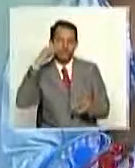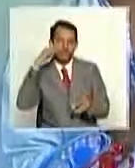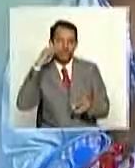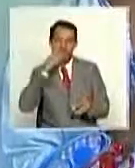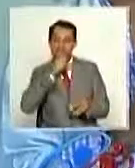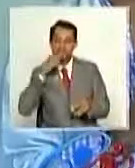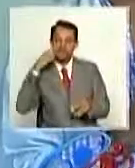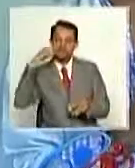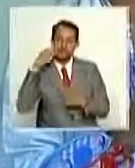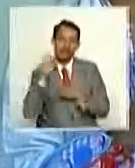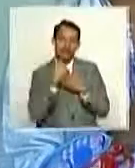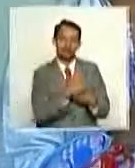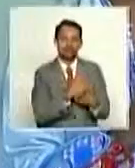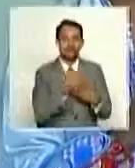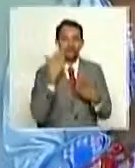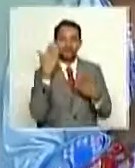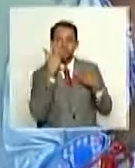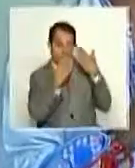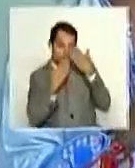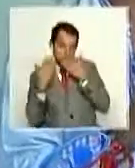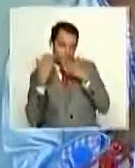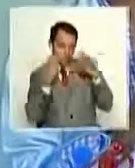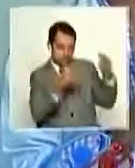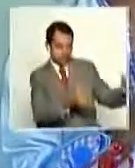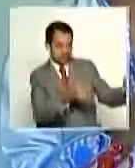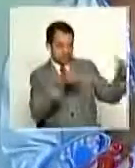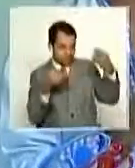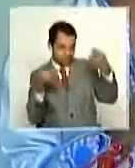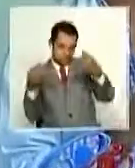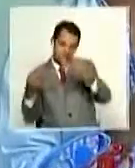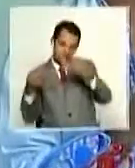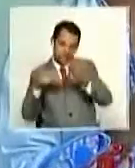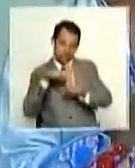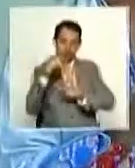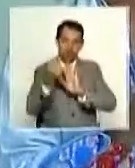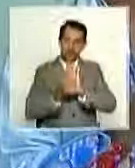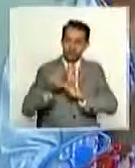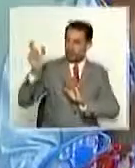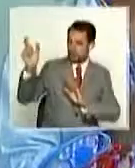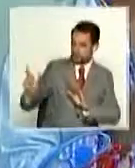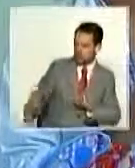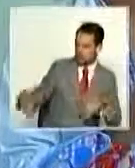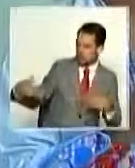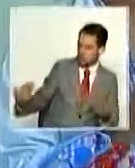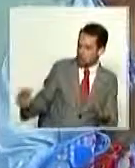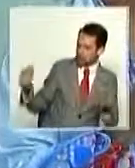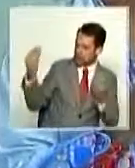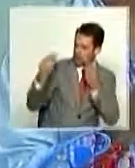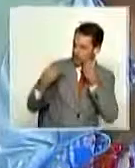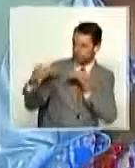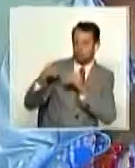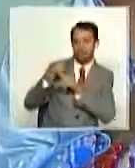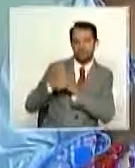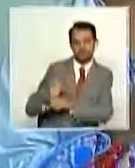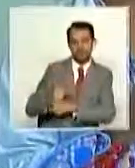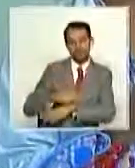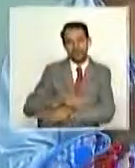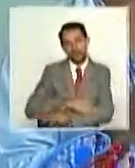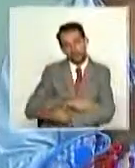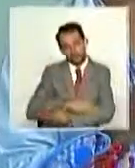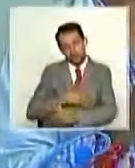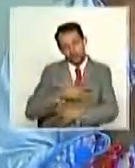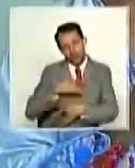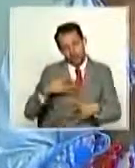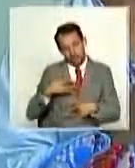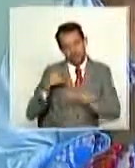que permiten al odontólogo una visión integral del paciente, que permiten al odontólogo